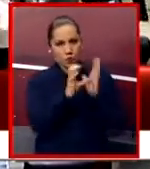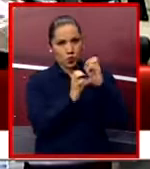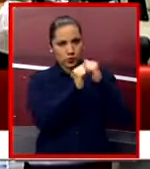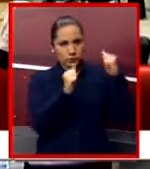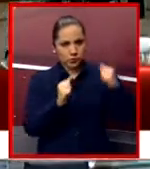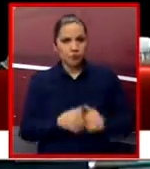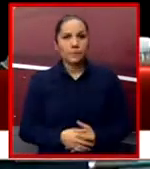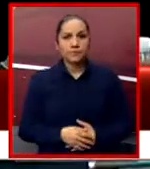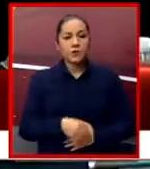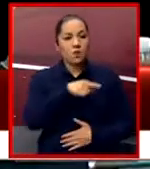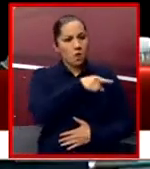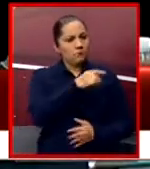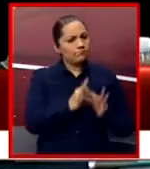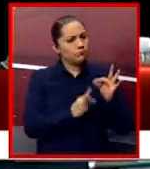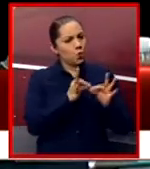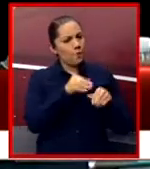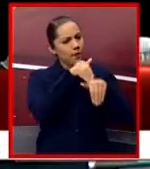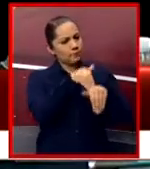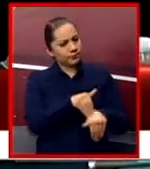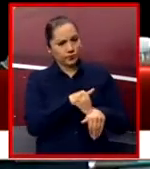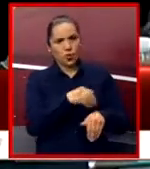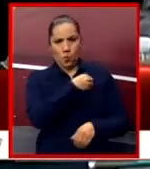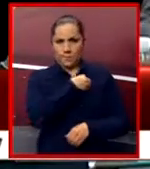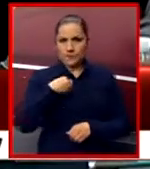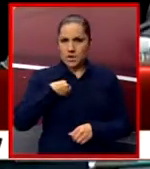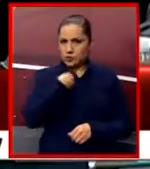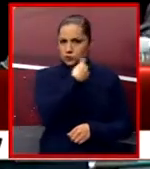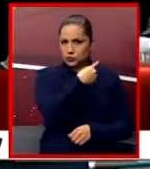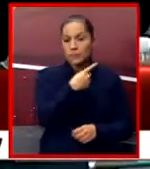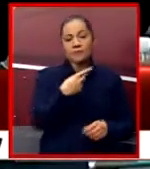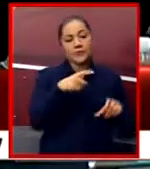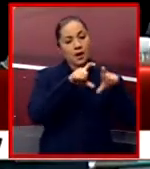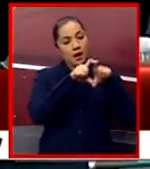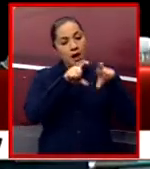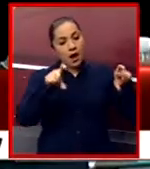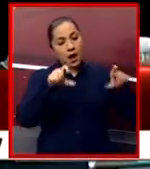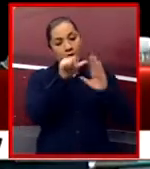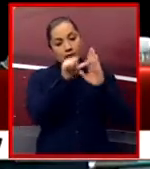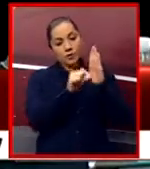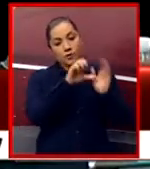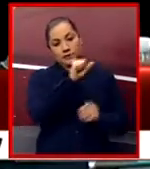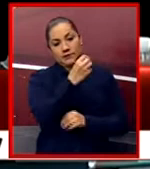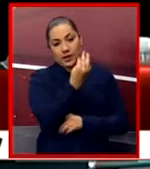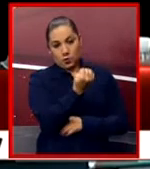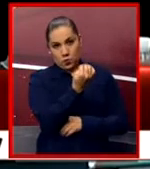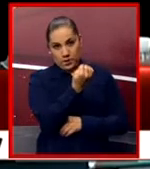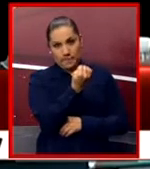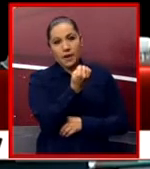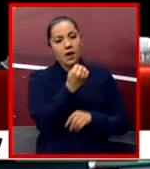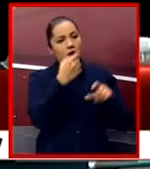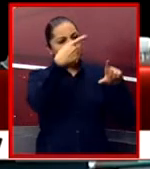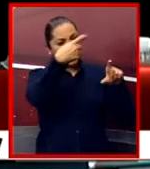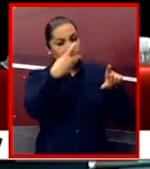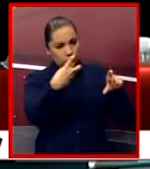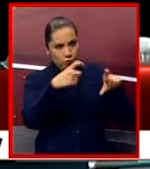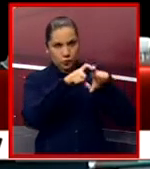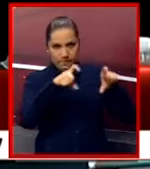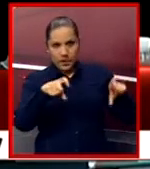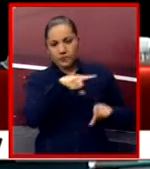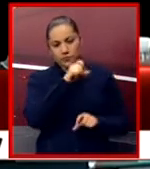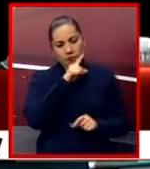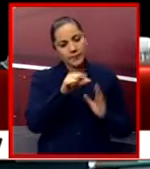Usted, en cumplimiento a la obligación derivada del segundo párrafo del artículo 69 y de conformidad con el artículo